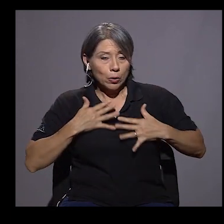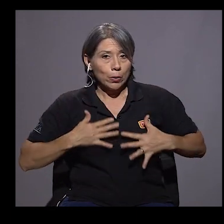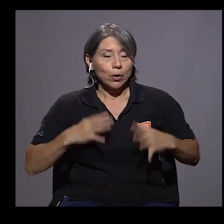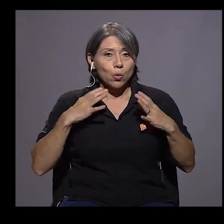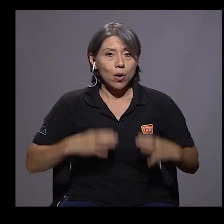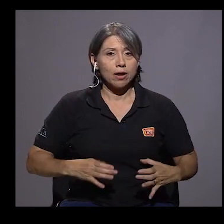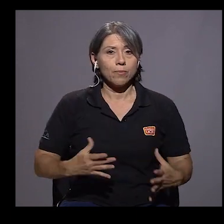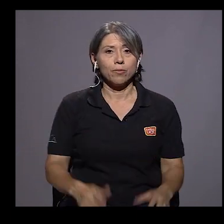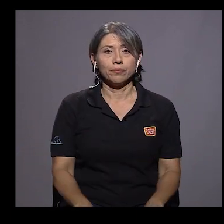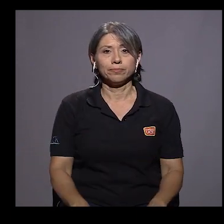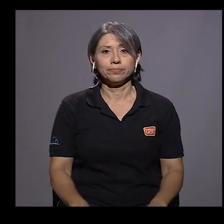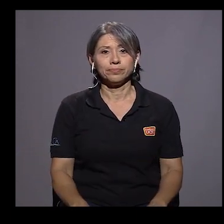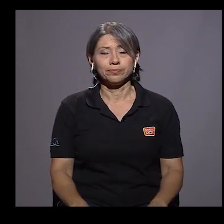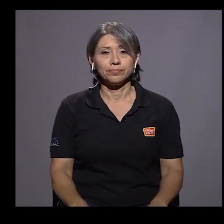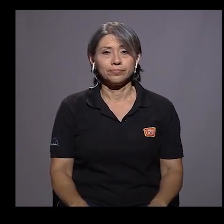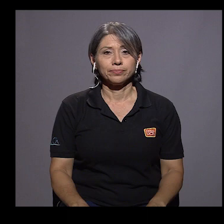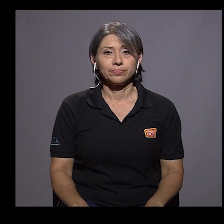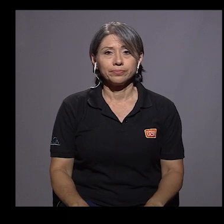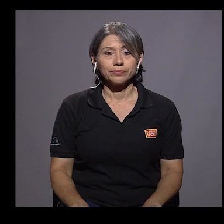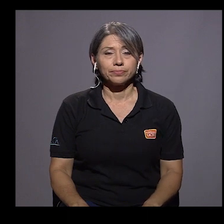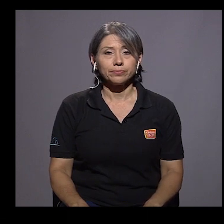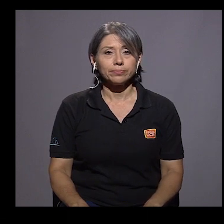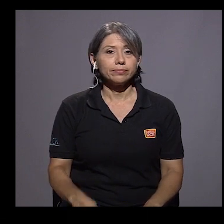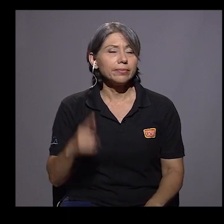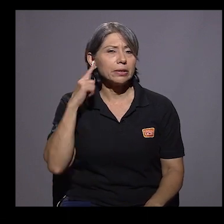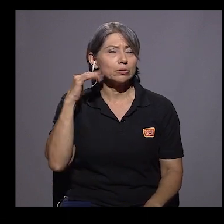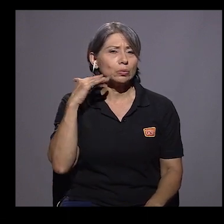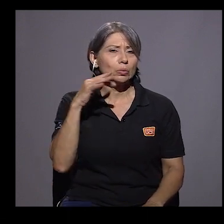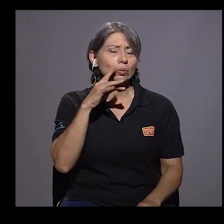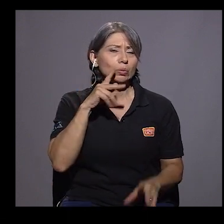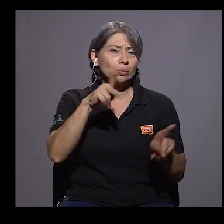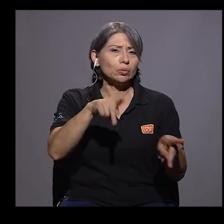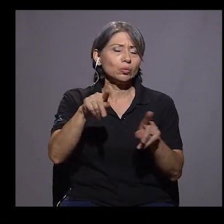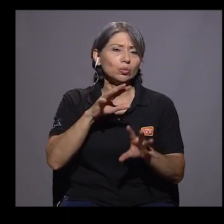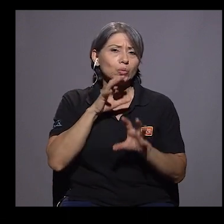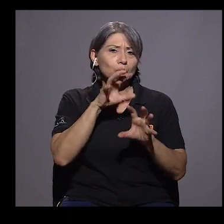en la cara y algunas partes del cuerpo.